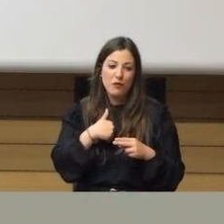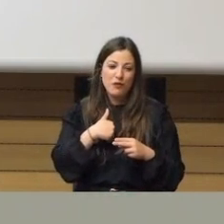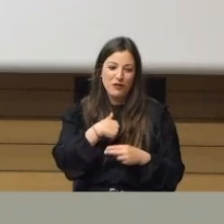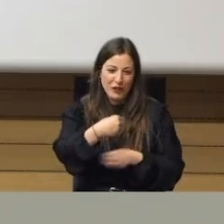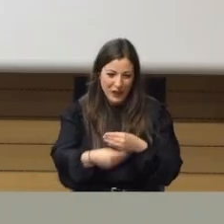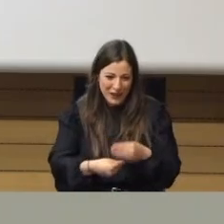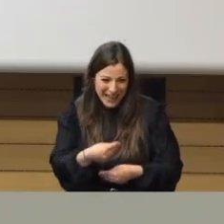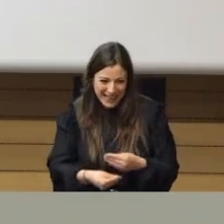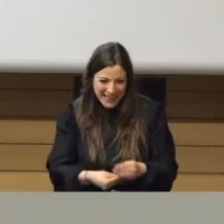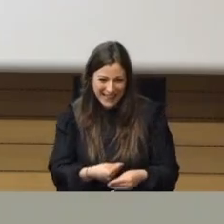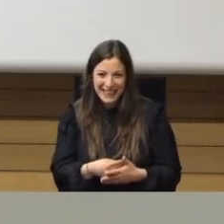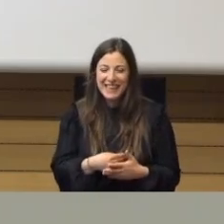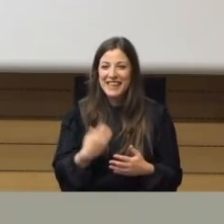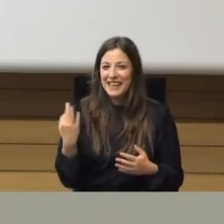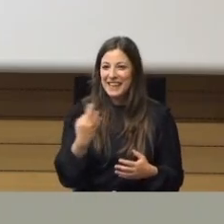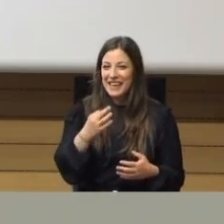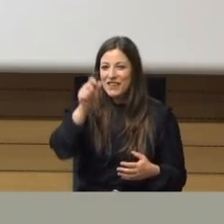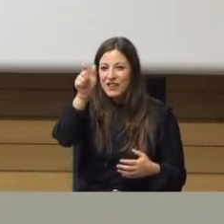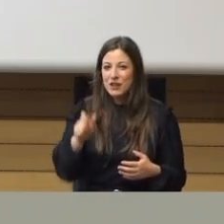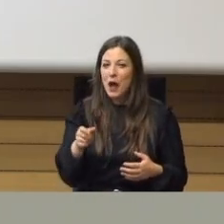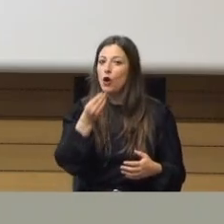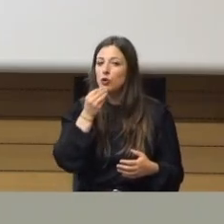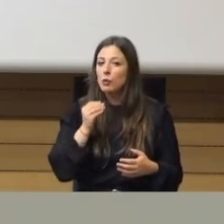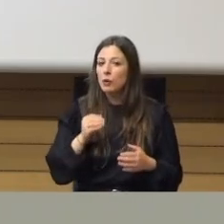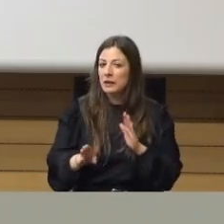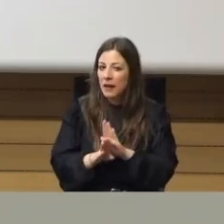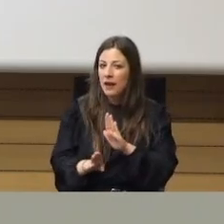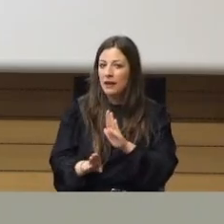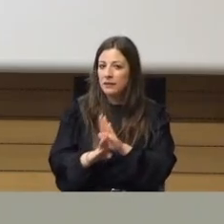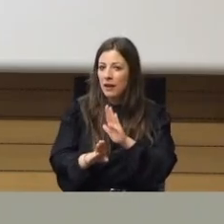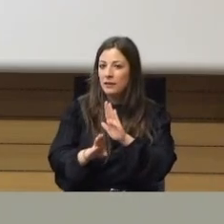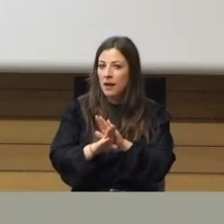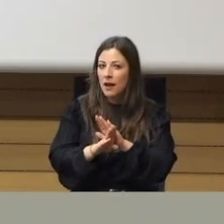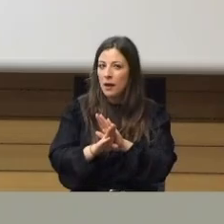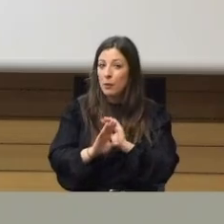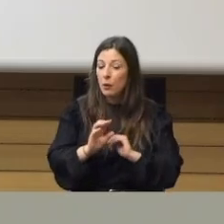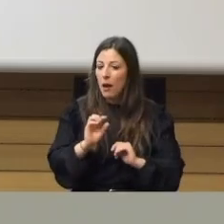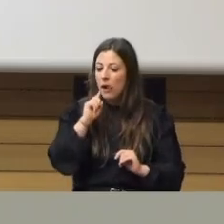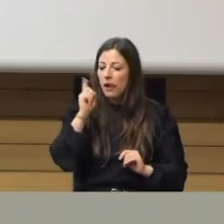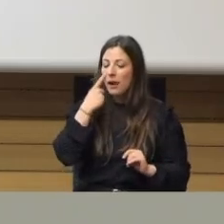Es aquel que tiene un consumo continuado, pero a priori no se le detecta problemática.